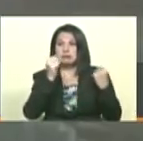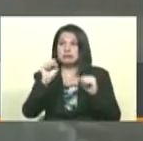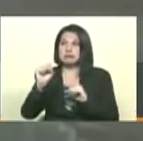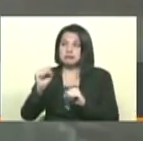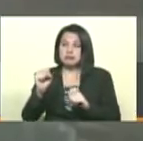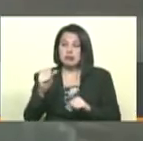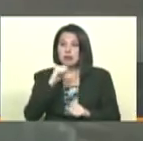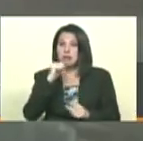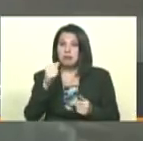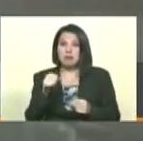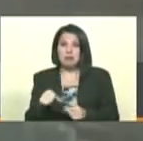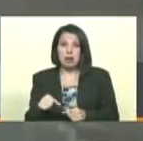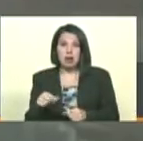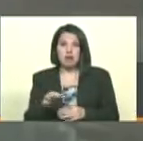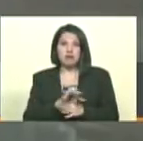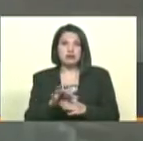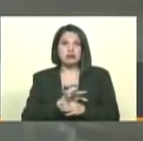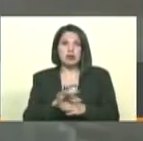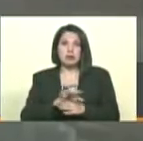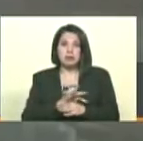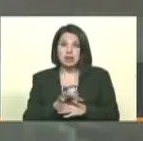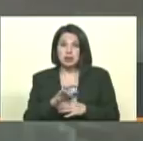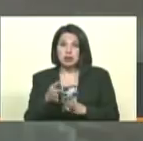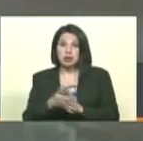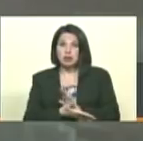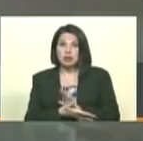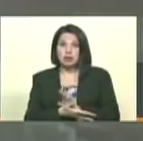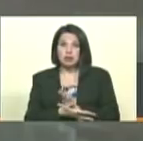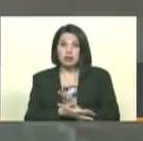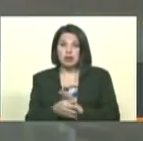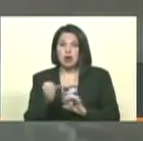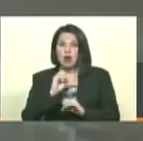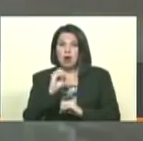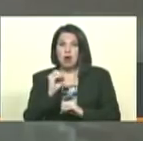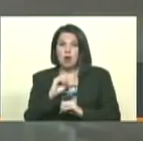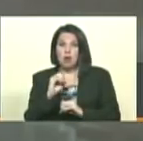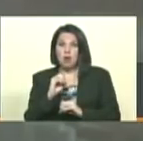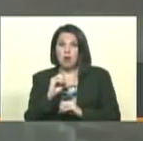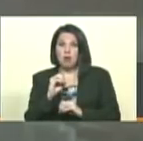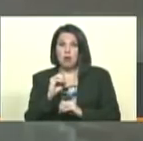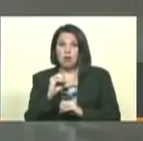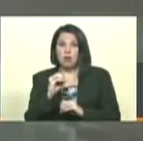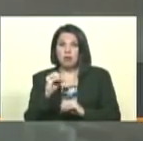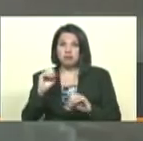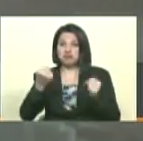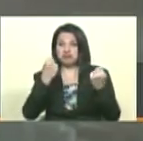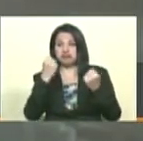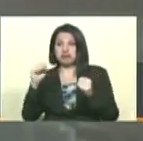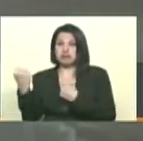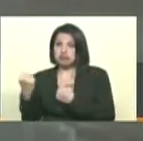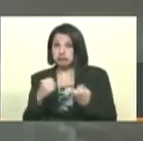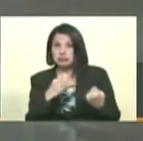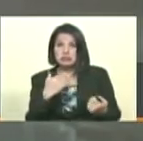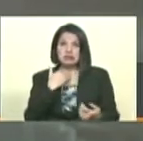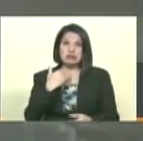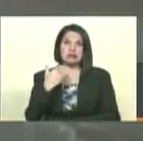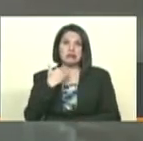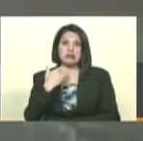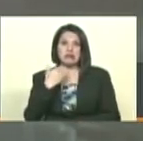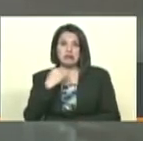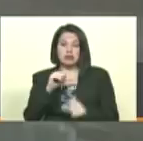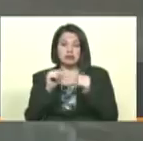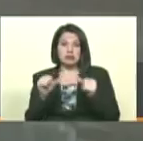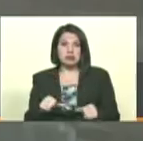mal funcionamiento en las aplicaciones o impedir alguna falla del sistema